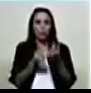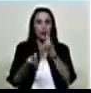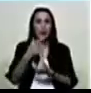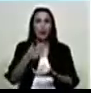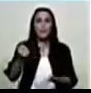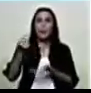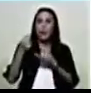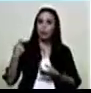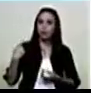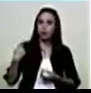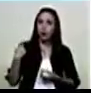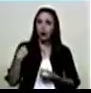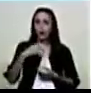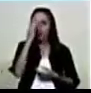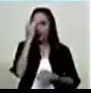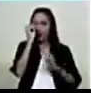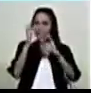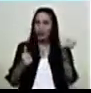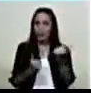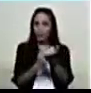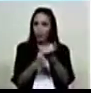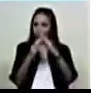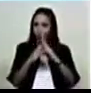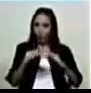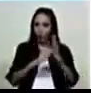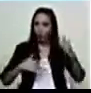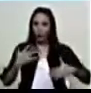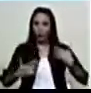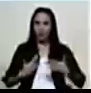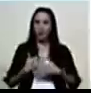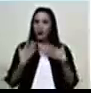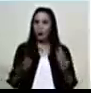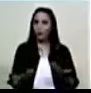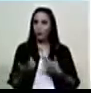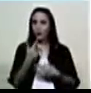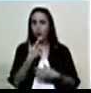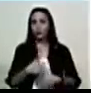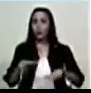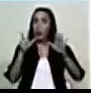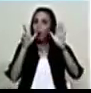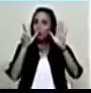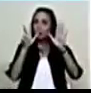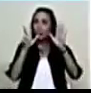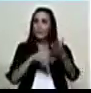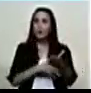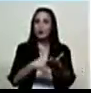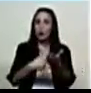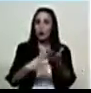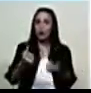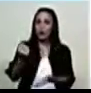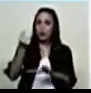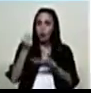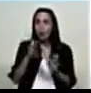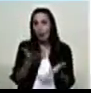del bono de carnaval de apoyo al pueblo para su felicidad. He dicho 8 millones de bonos, ¿verdad? Por lo